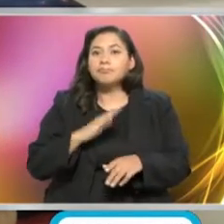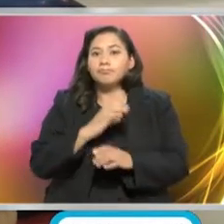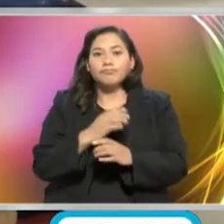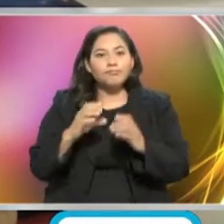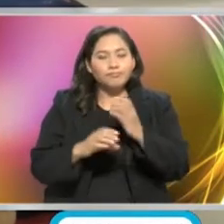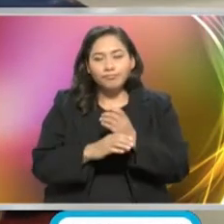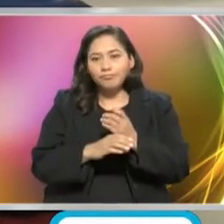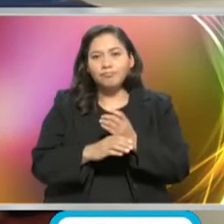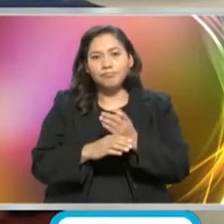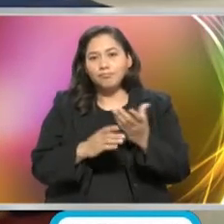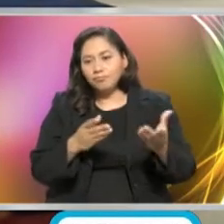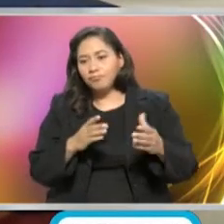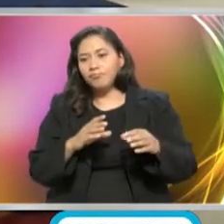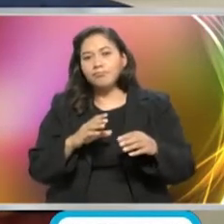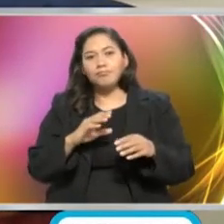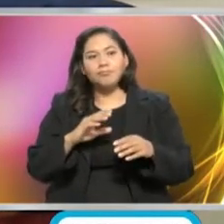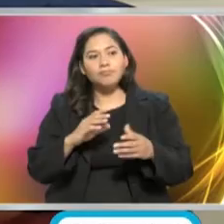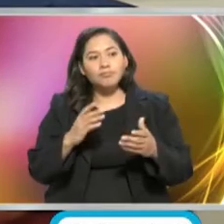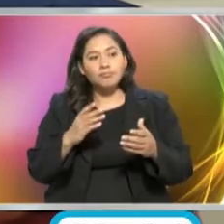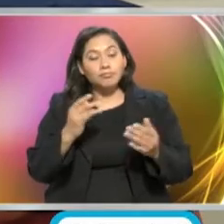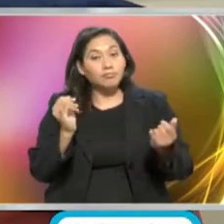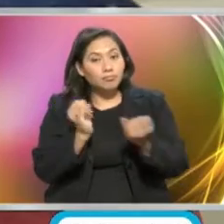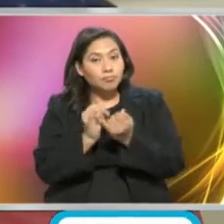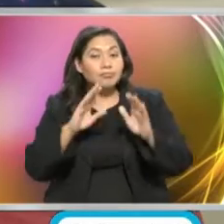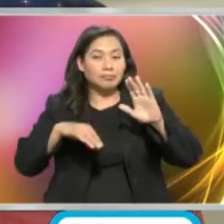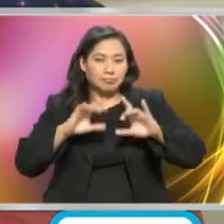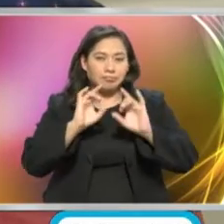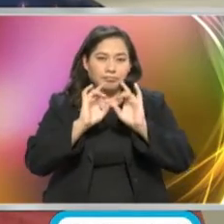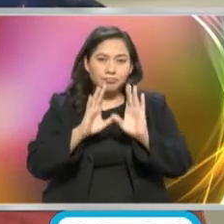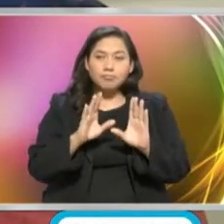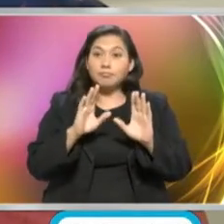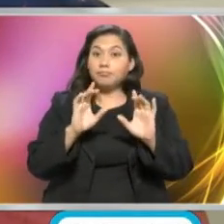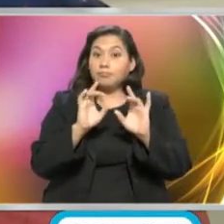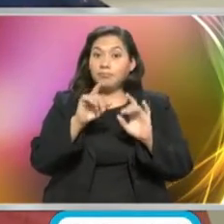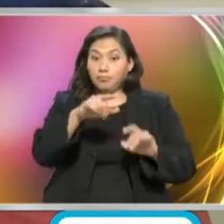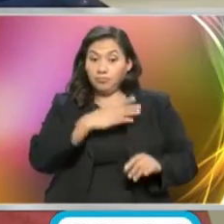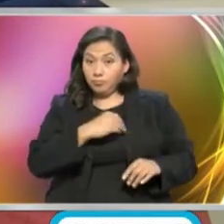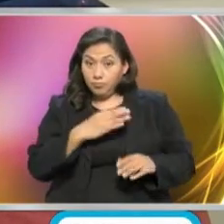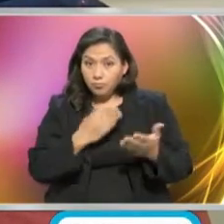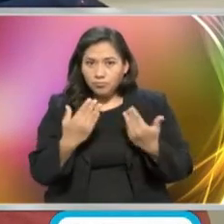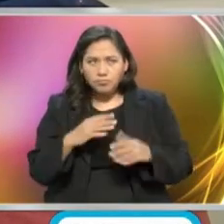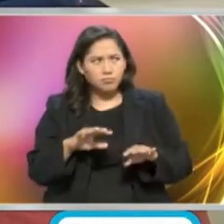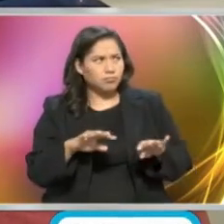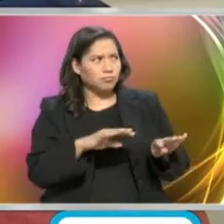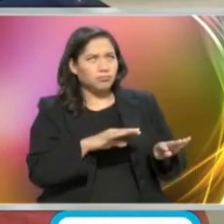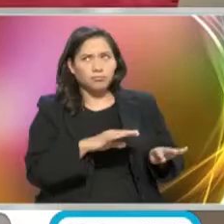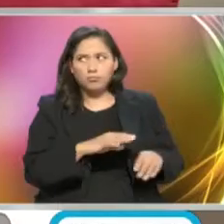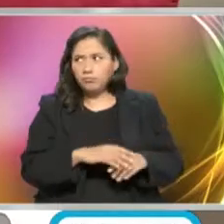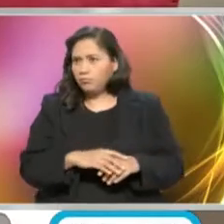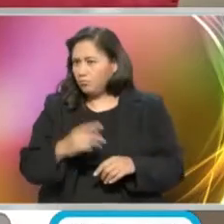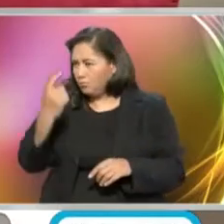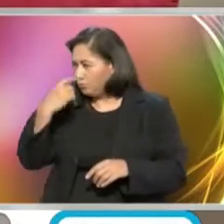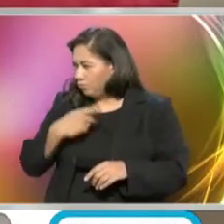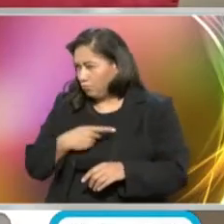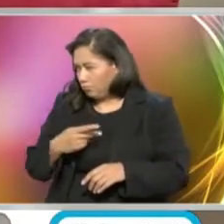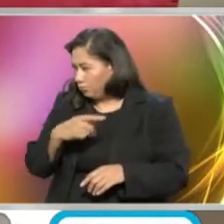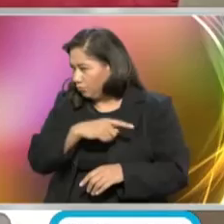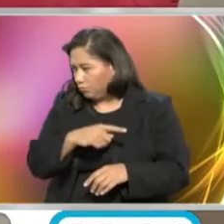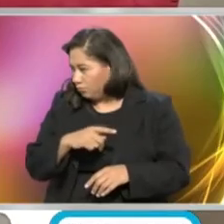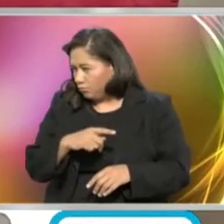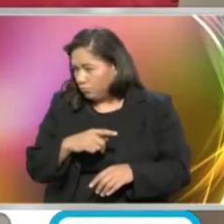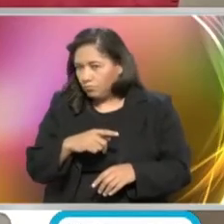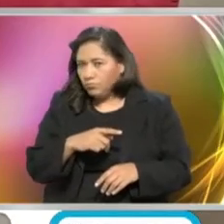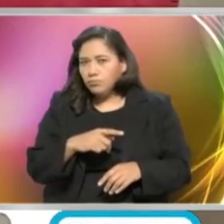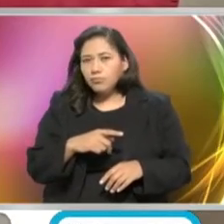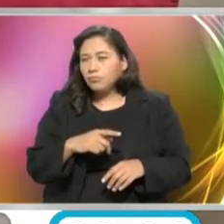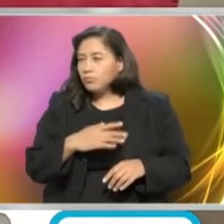cosas. Incluso había casos donde si no tenías hijos, pues eras como vista así como, pobrecita, así,